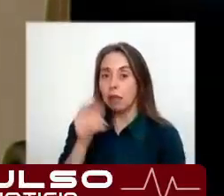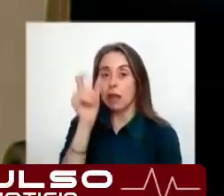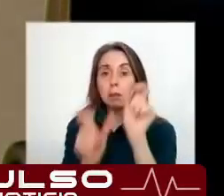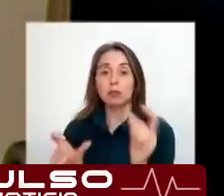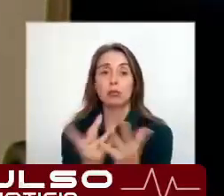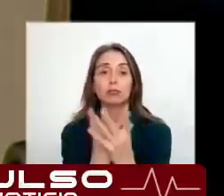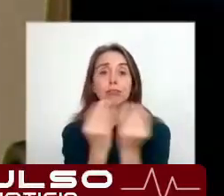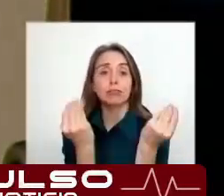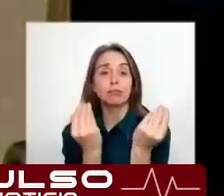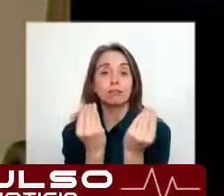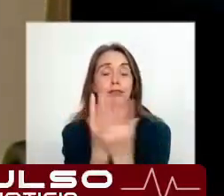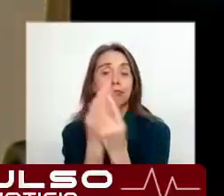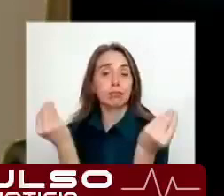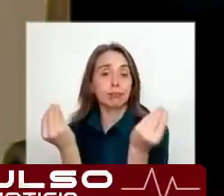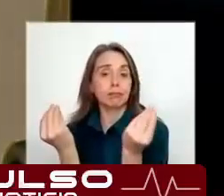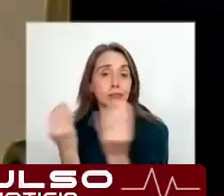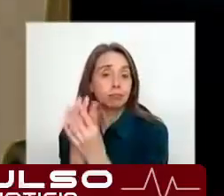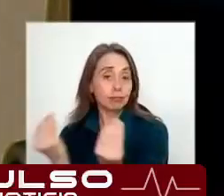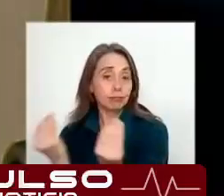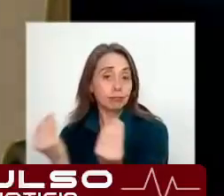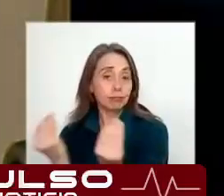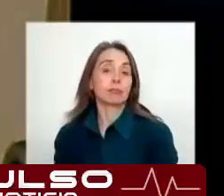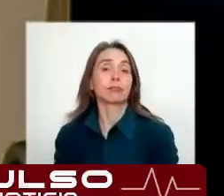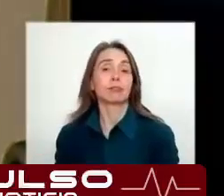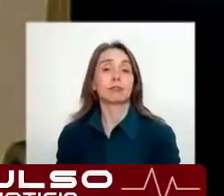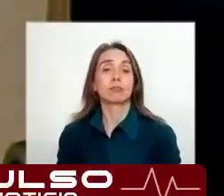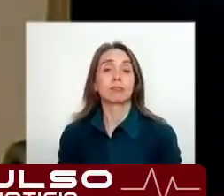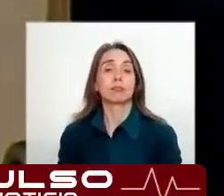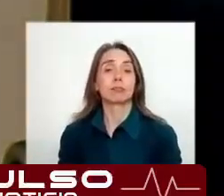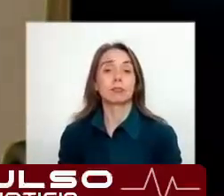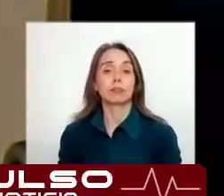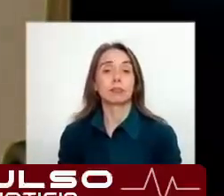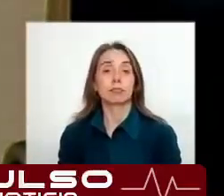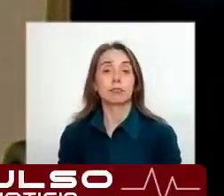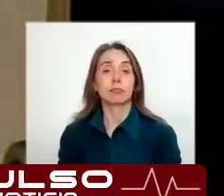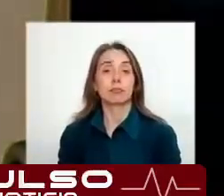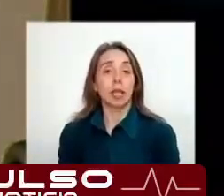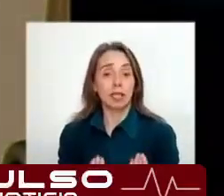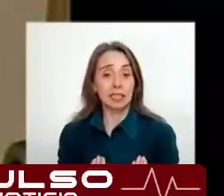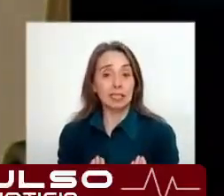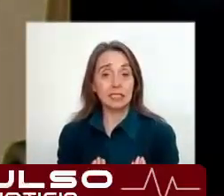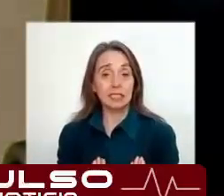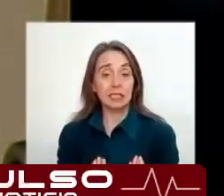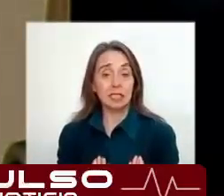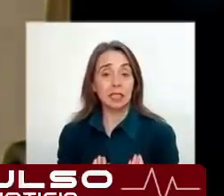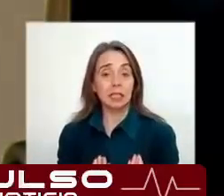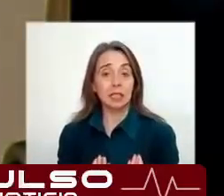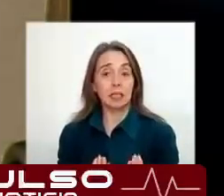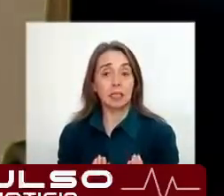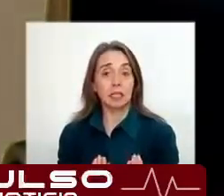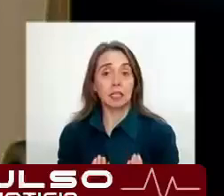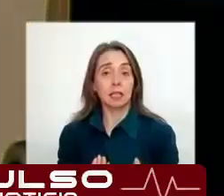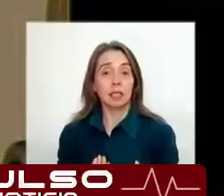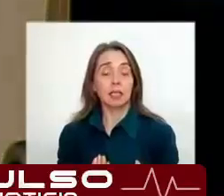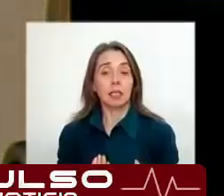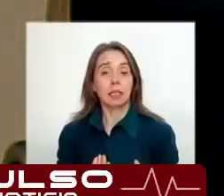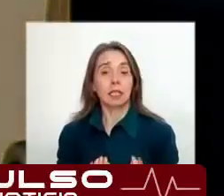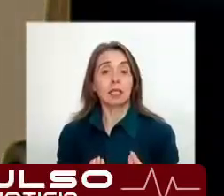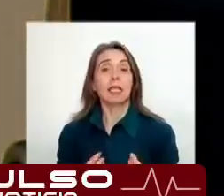han desaparecido y necesitamos además que se haga rápidamente